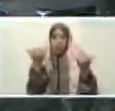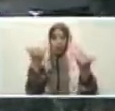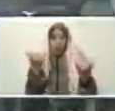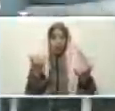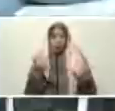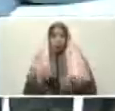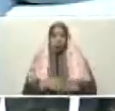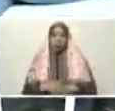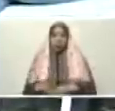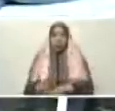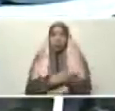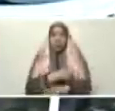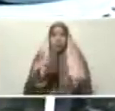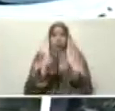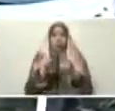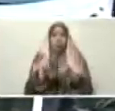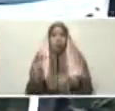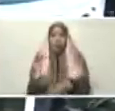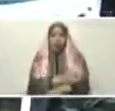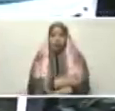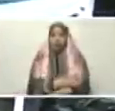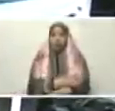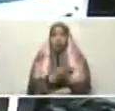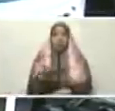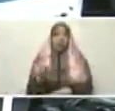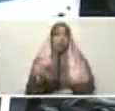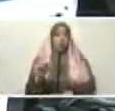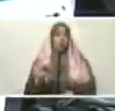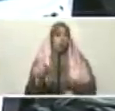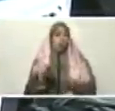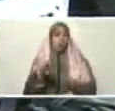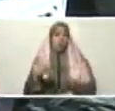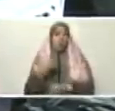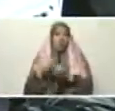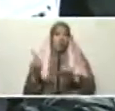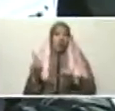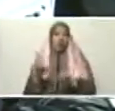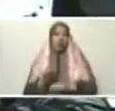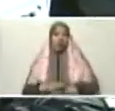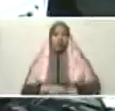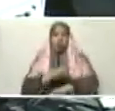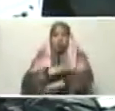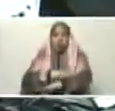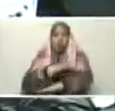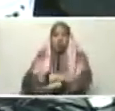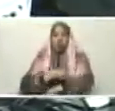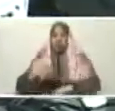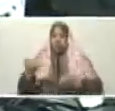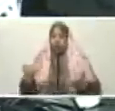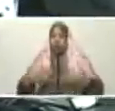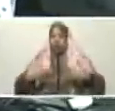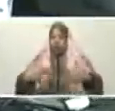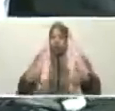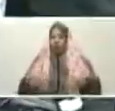cuando yo te conocí tendrás así una vida sana